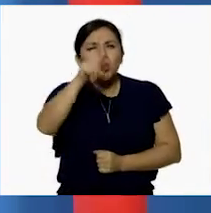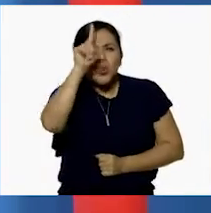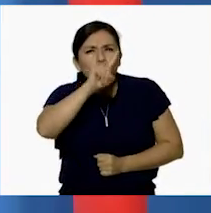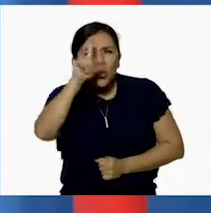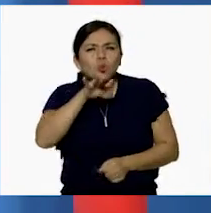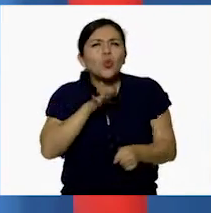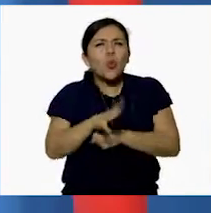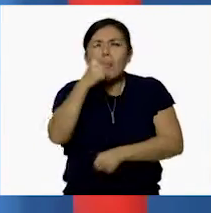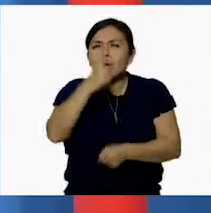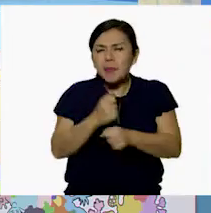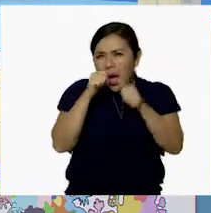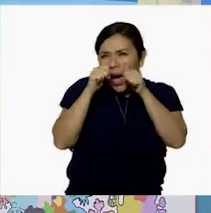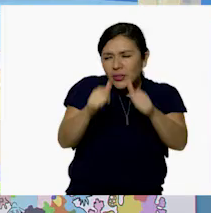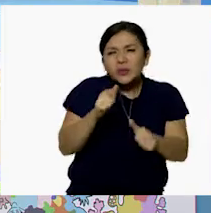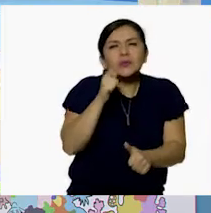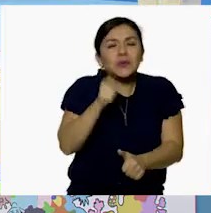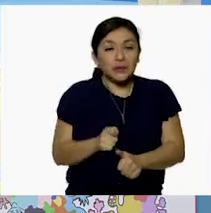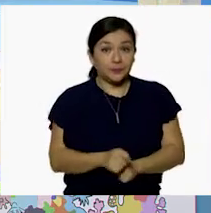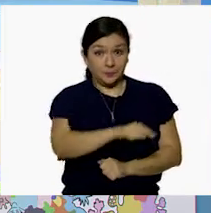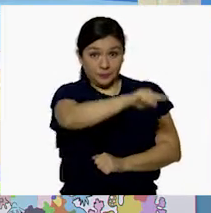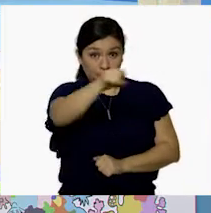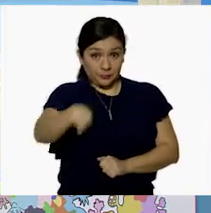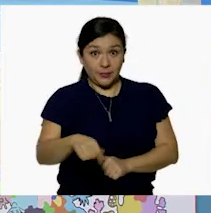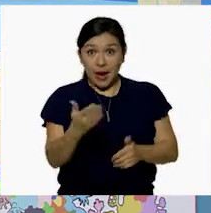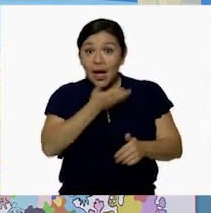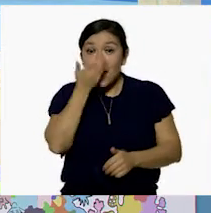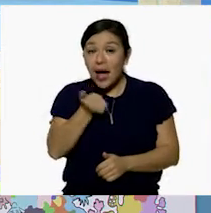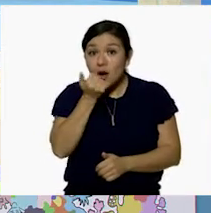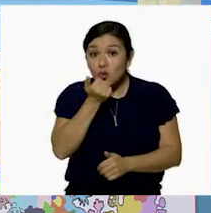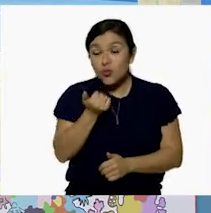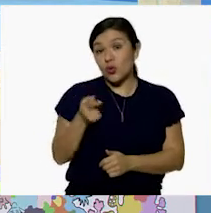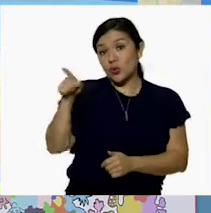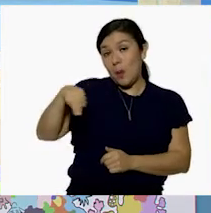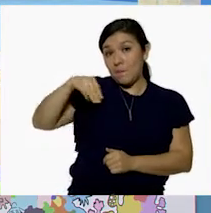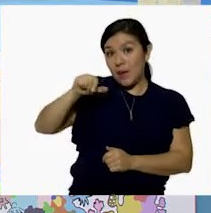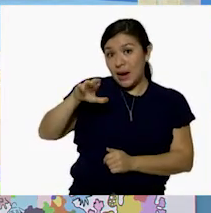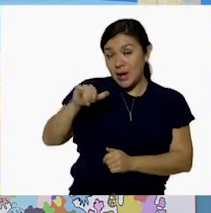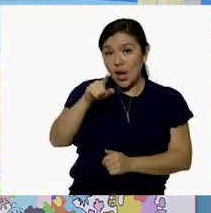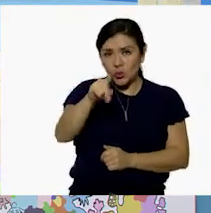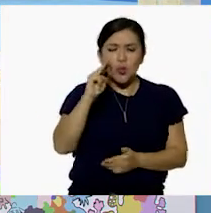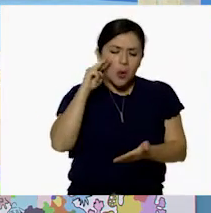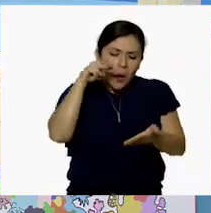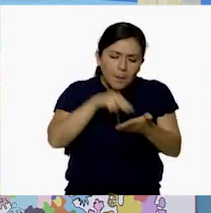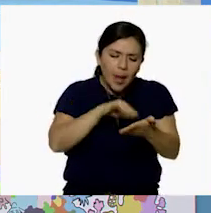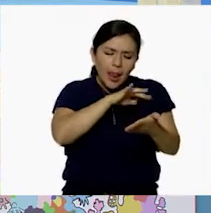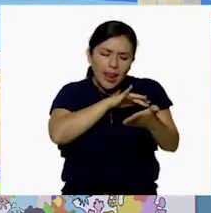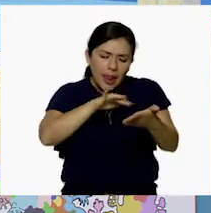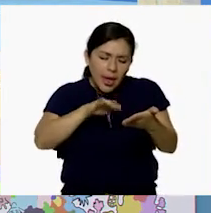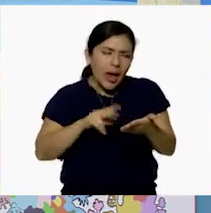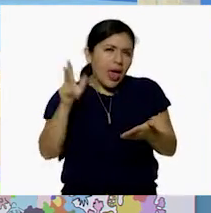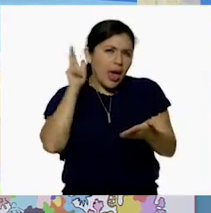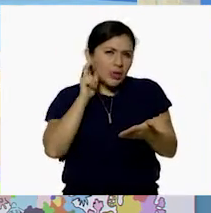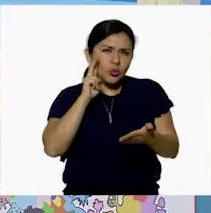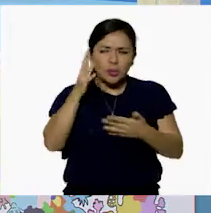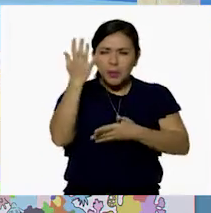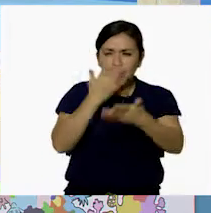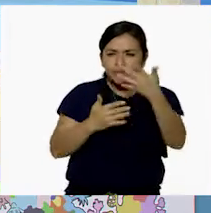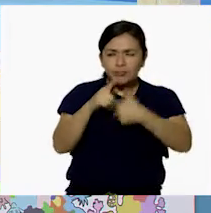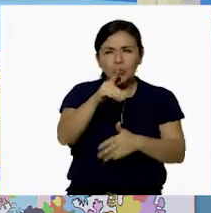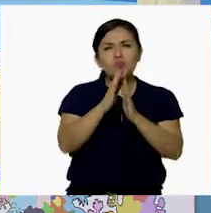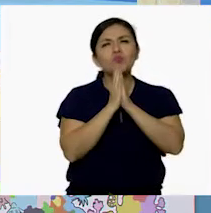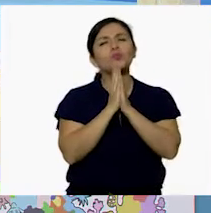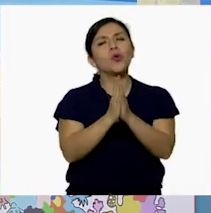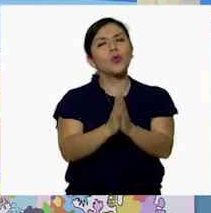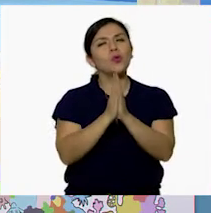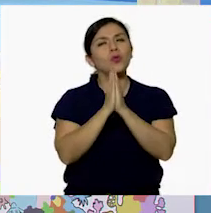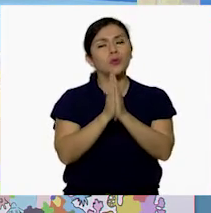centremos nuestra atención? Estudiantes en casa, María, mientras leemos y escuchamos el texto, les pido, por